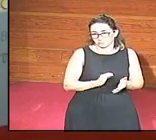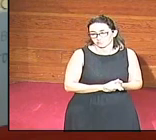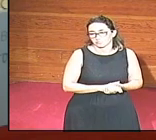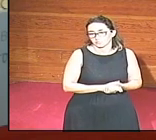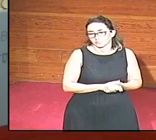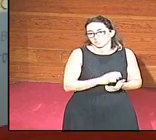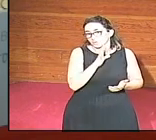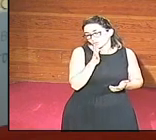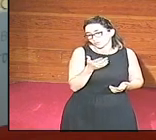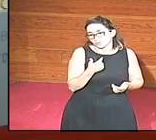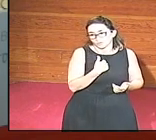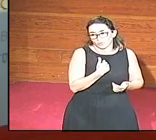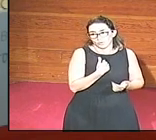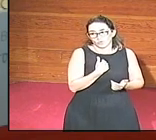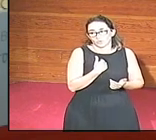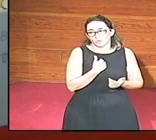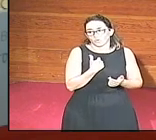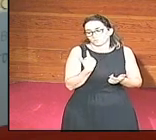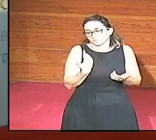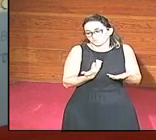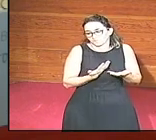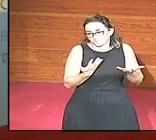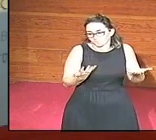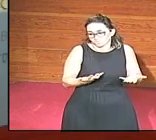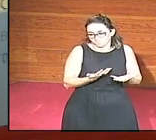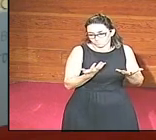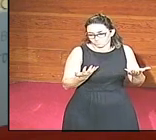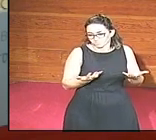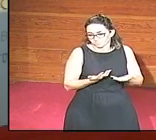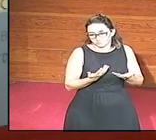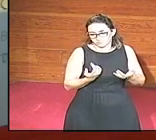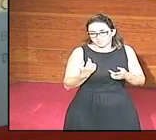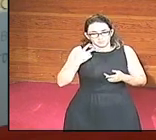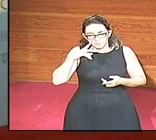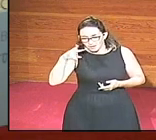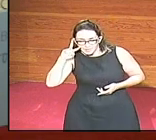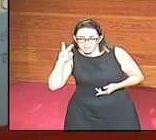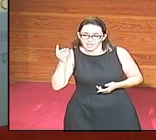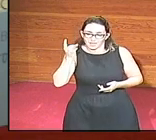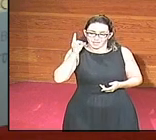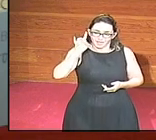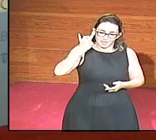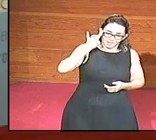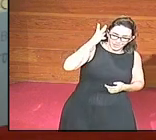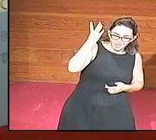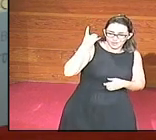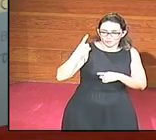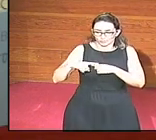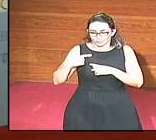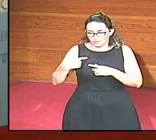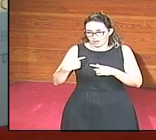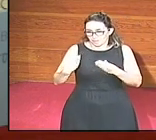Y bueno, pues a mí para expresar otra serie de vivencias o de ideas que voy